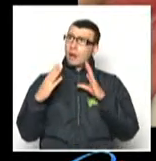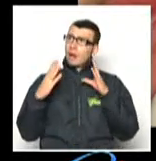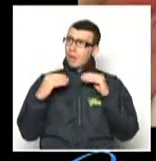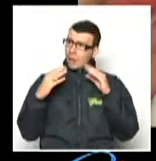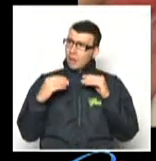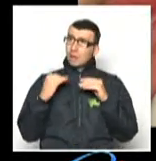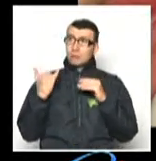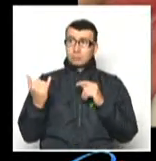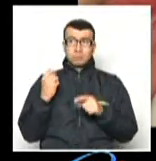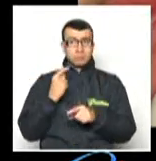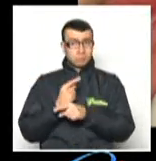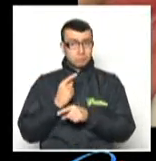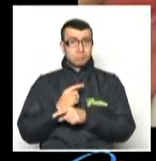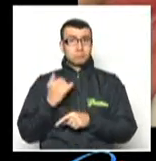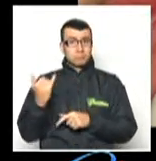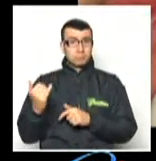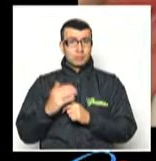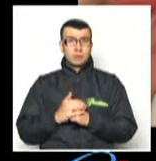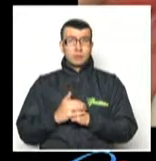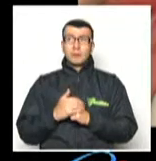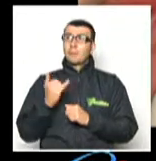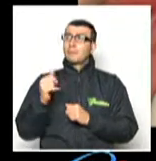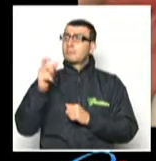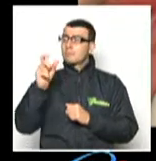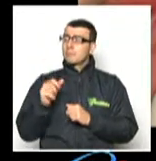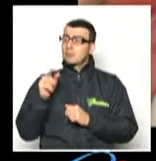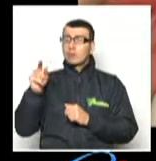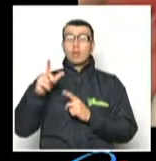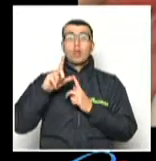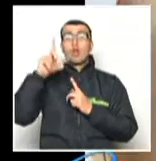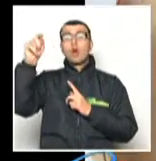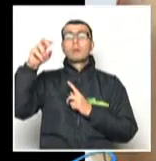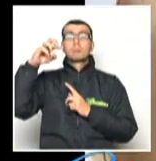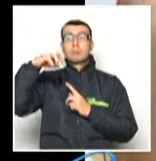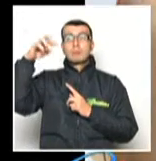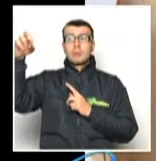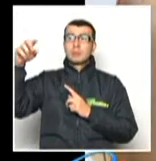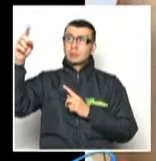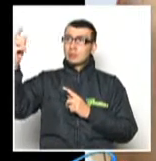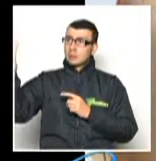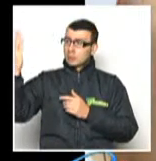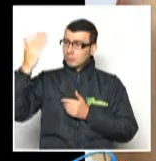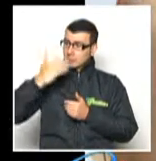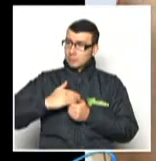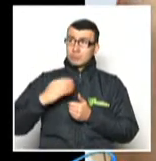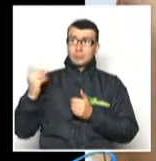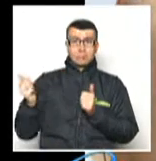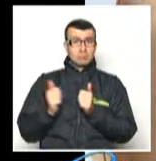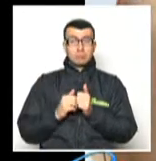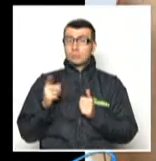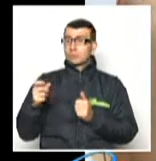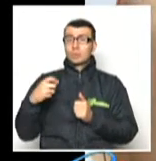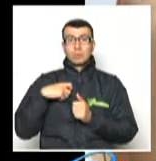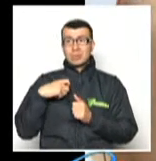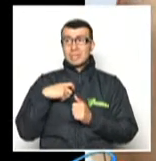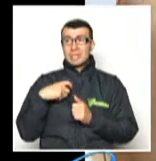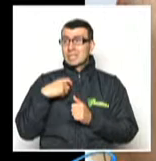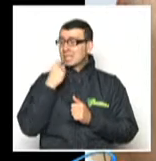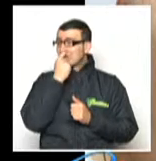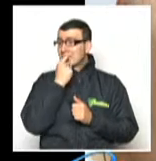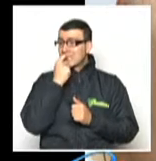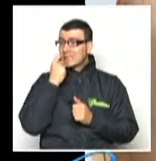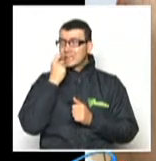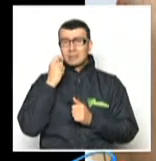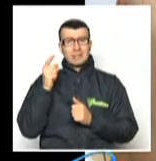su tratamiento. Es un paciente que vino de otro país, incluso ahorita lo van a ver, no tenía dientes o tenía los dientes muy,